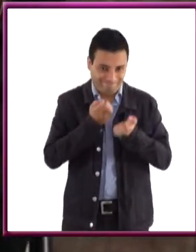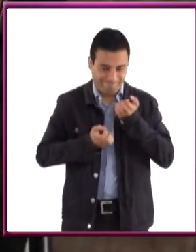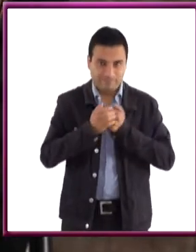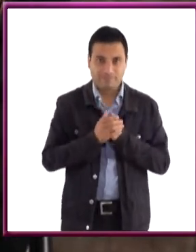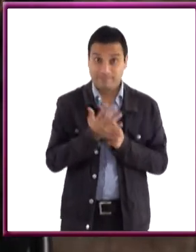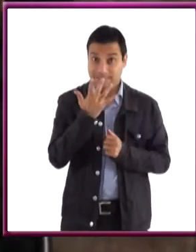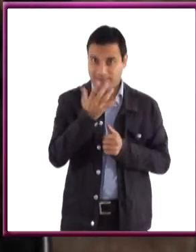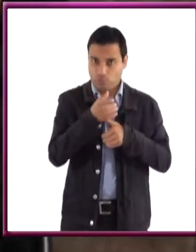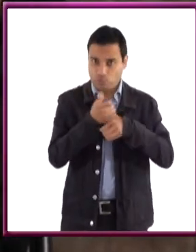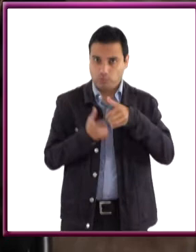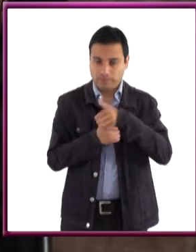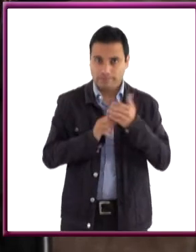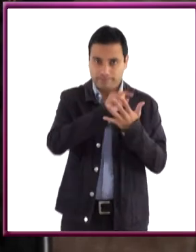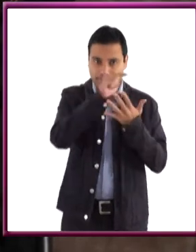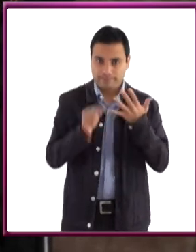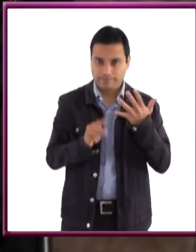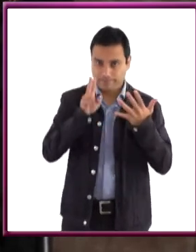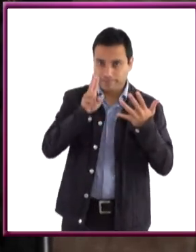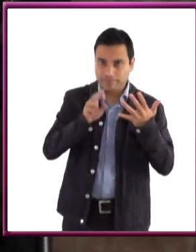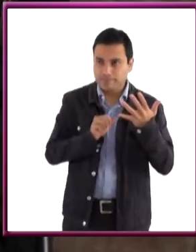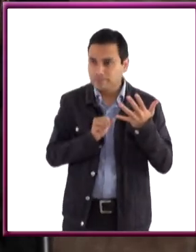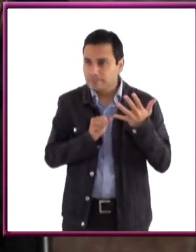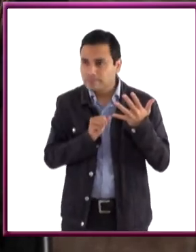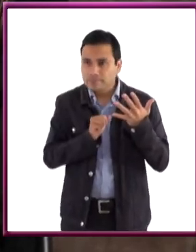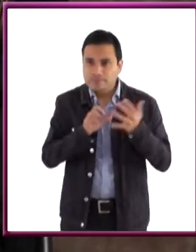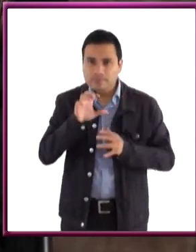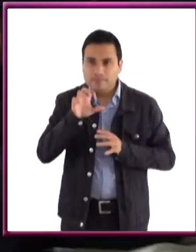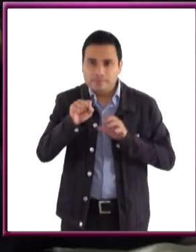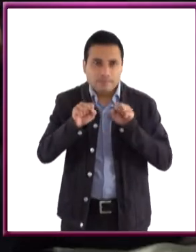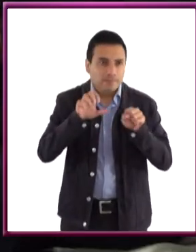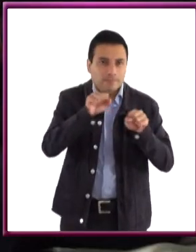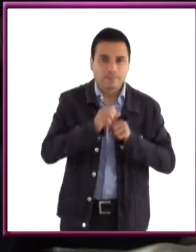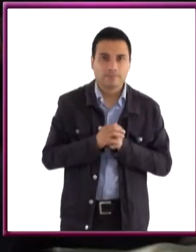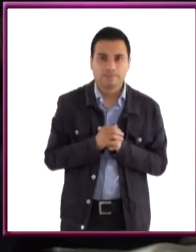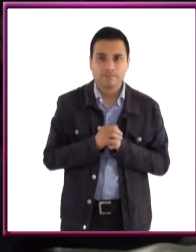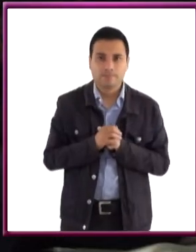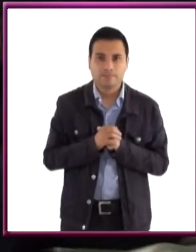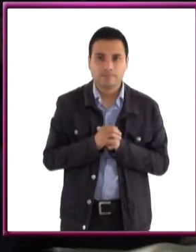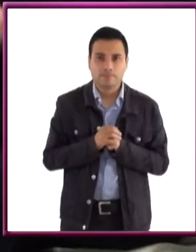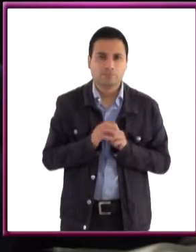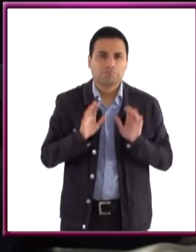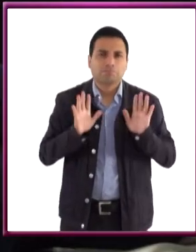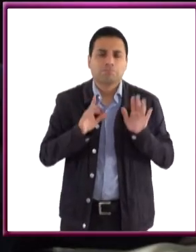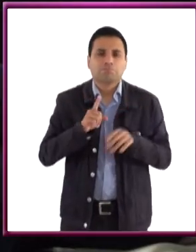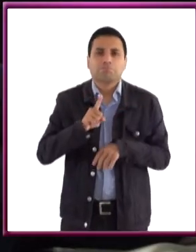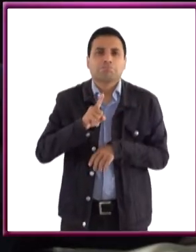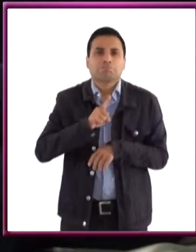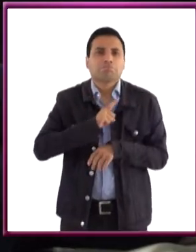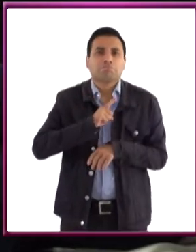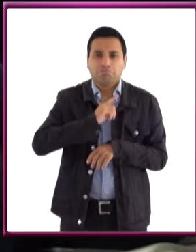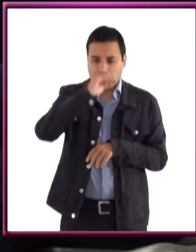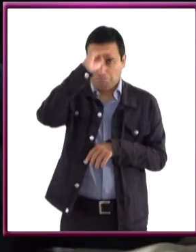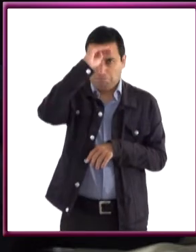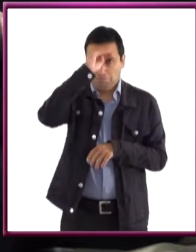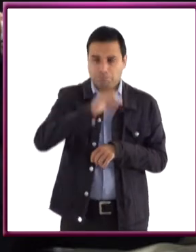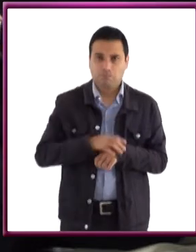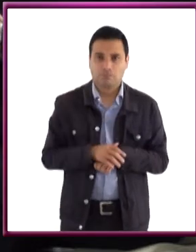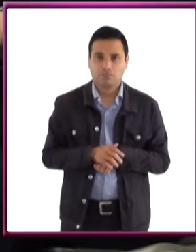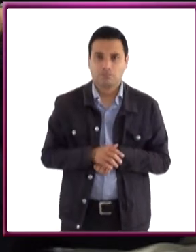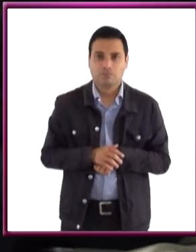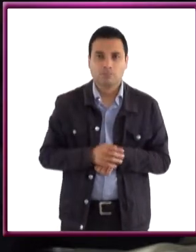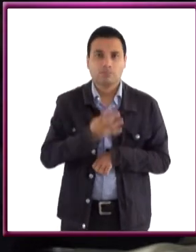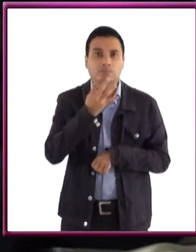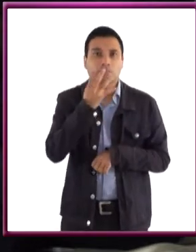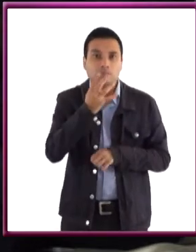que pueden hacer, 5 cosas que pudan ver, ¿no? 4 cosas. ¿Y decirlas? No, solamente identificarlas,